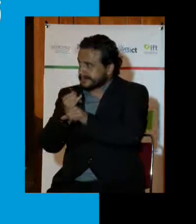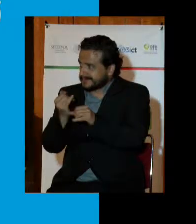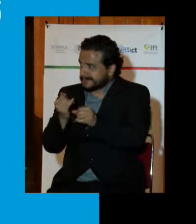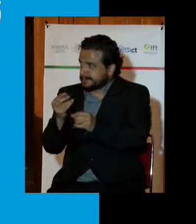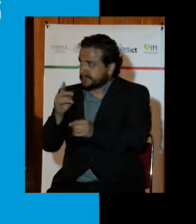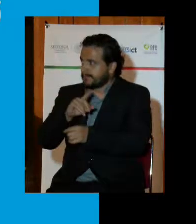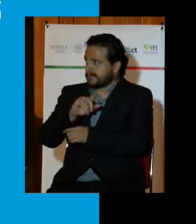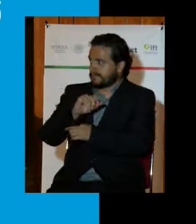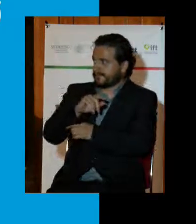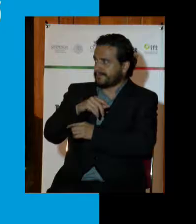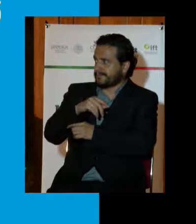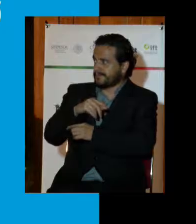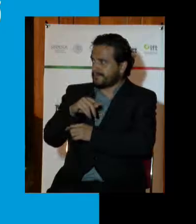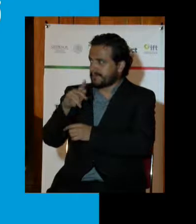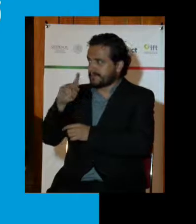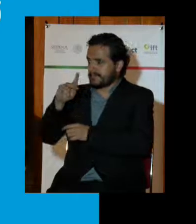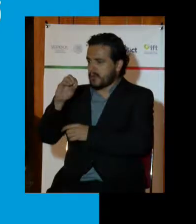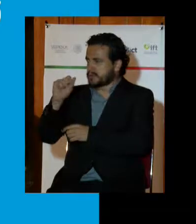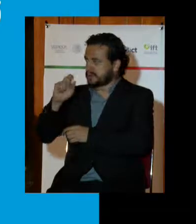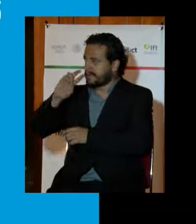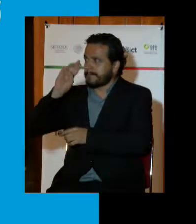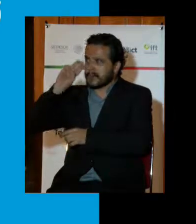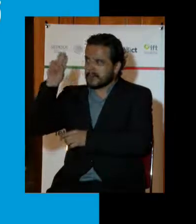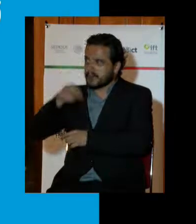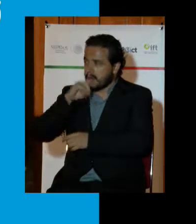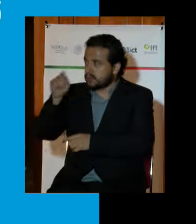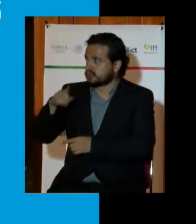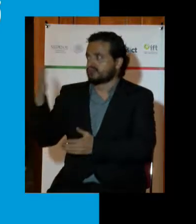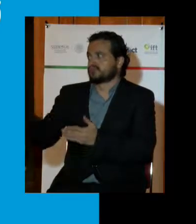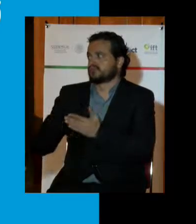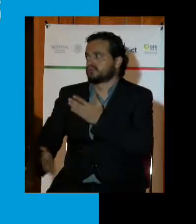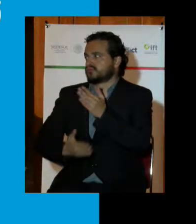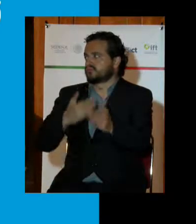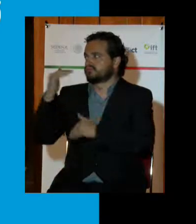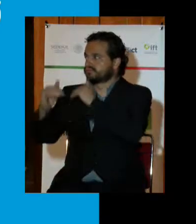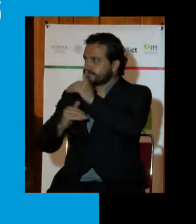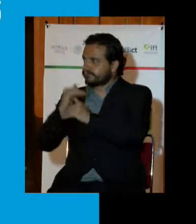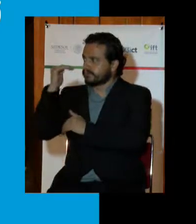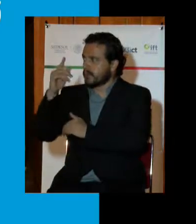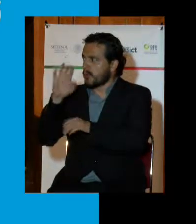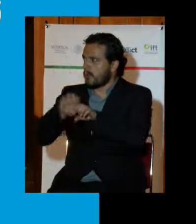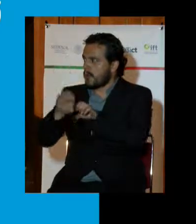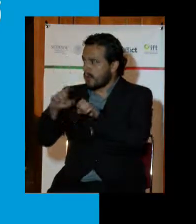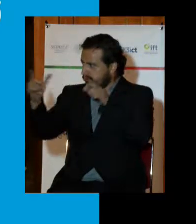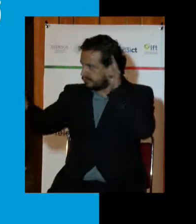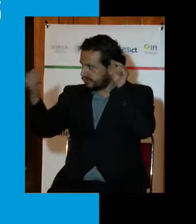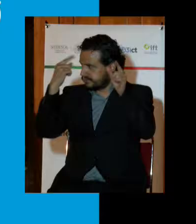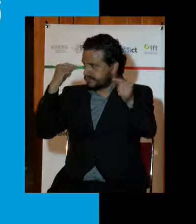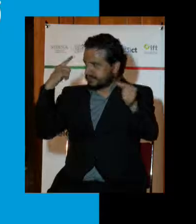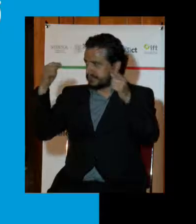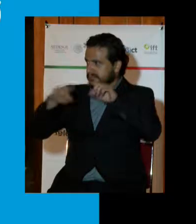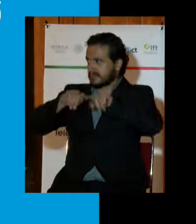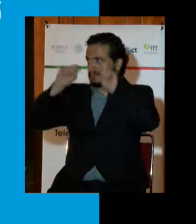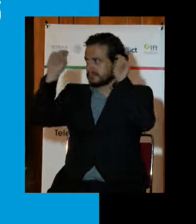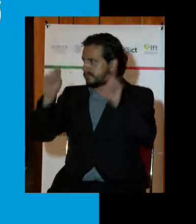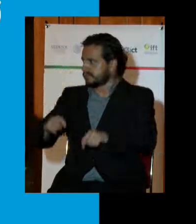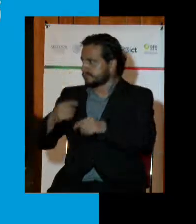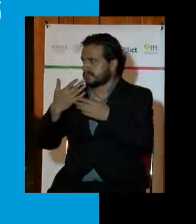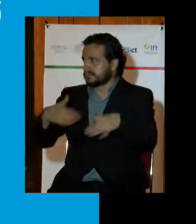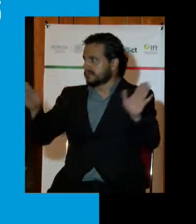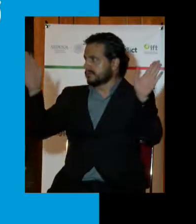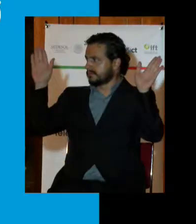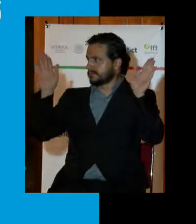había cambiado en unos pocos años completamente la forma de accesar la información. Ya para el momento de la tesis, ahí era, se busca